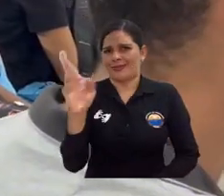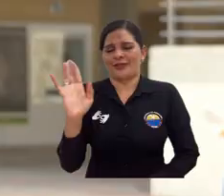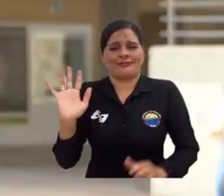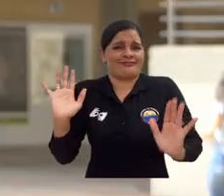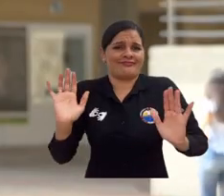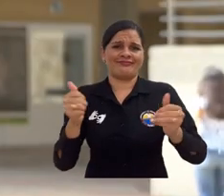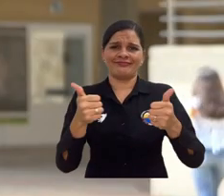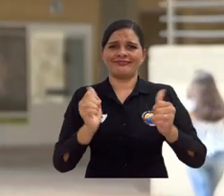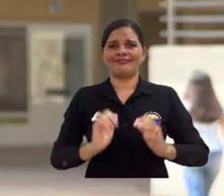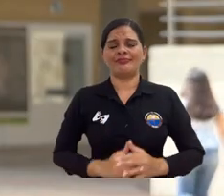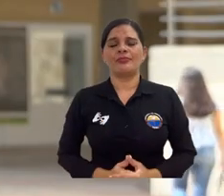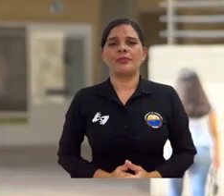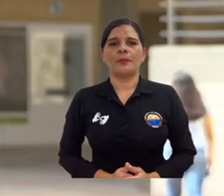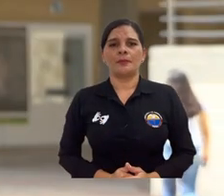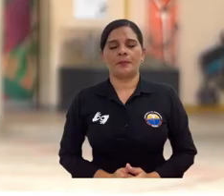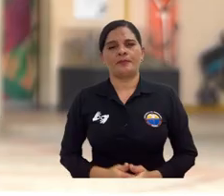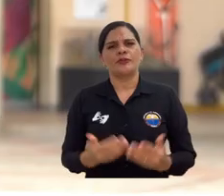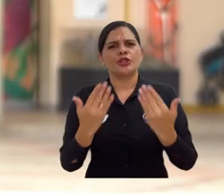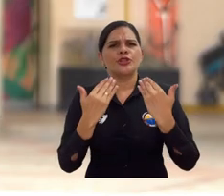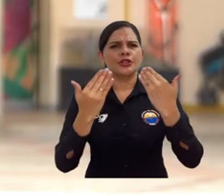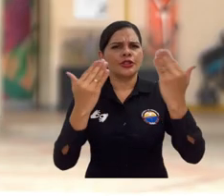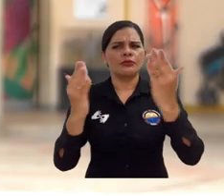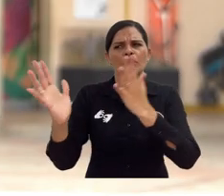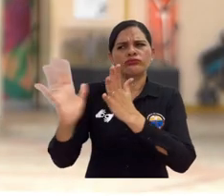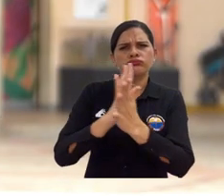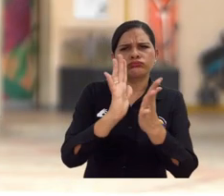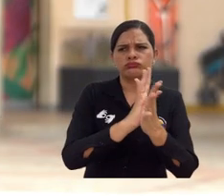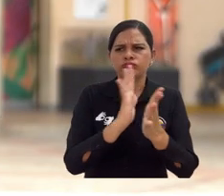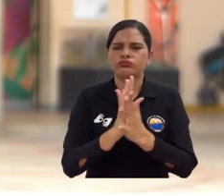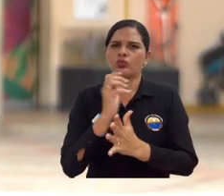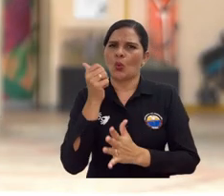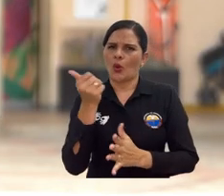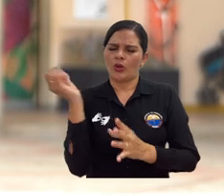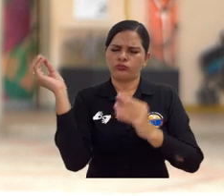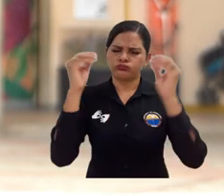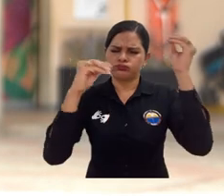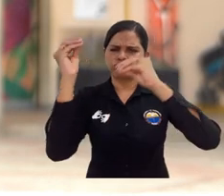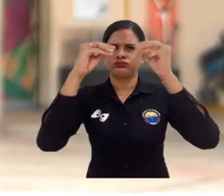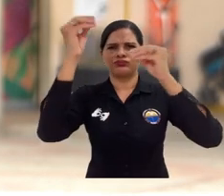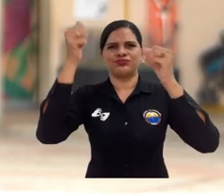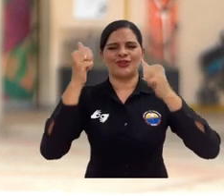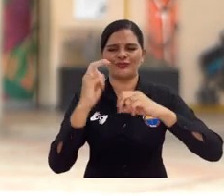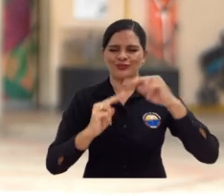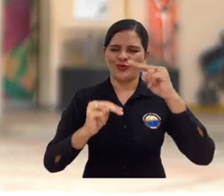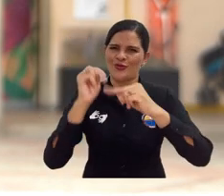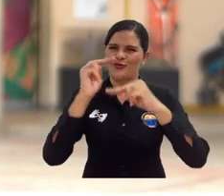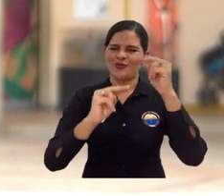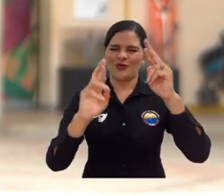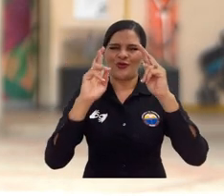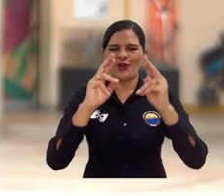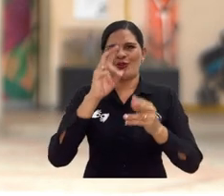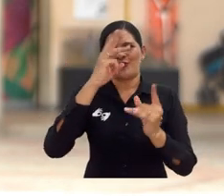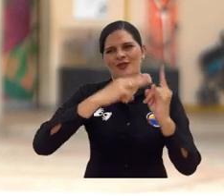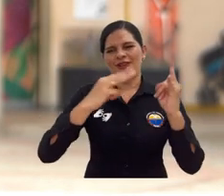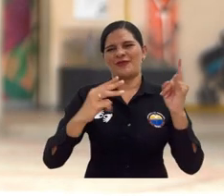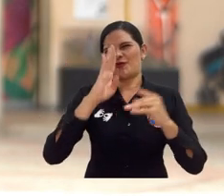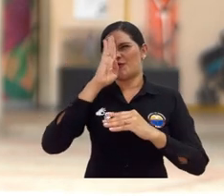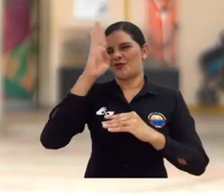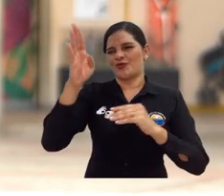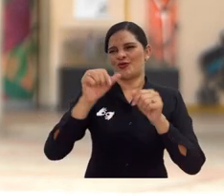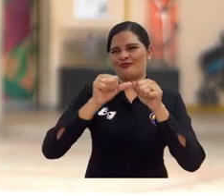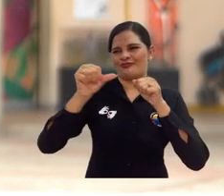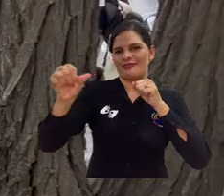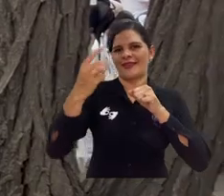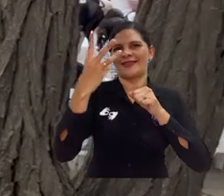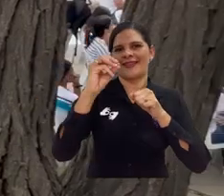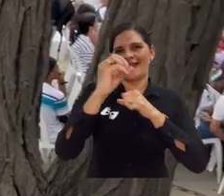válido, pero pues la verdad es solo una. Nos sirva para crear todo lo que queremos construir para esa universidad que vemos dentro de